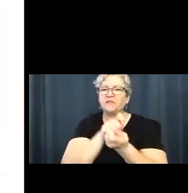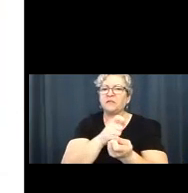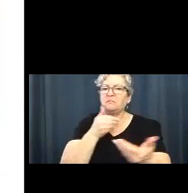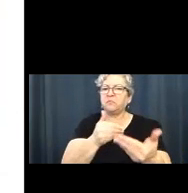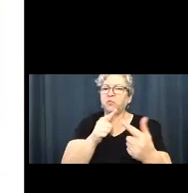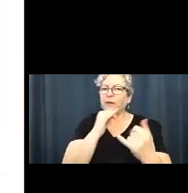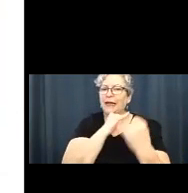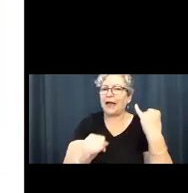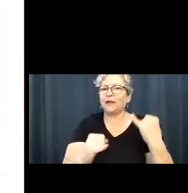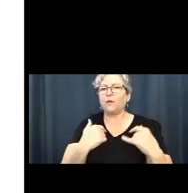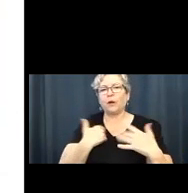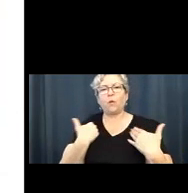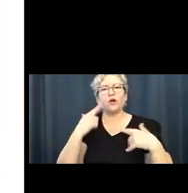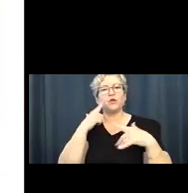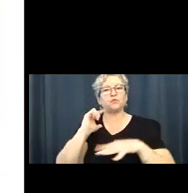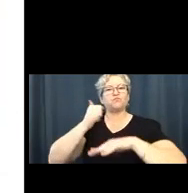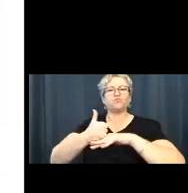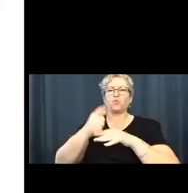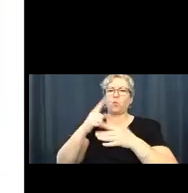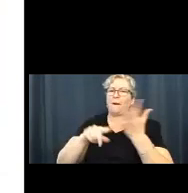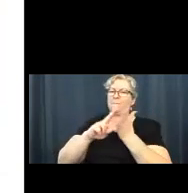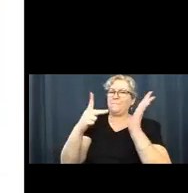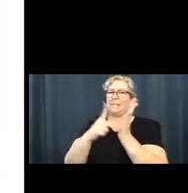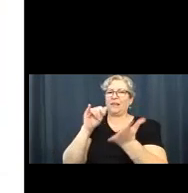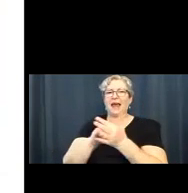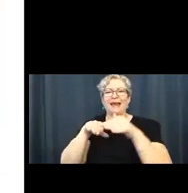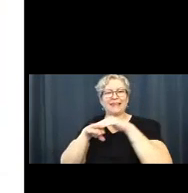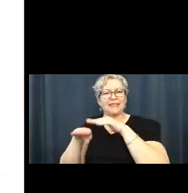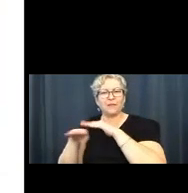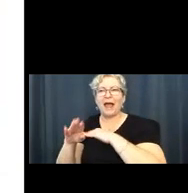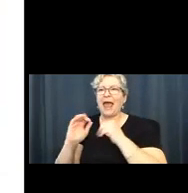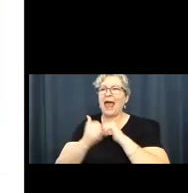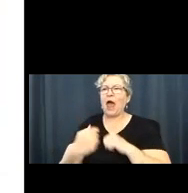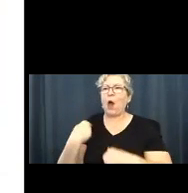de específico al final, pero aquí queremos empezar desde el principio